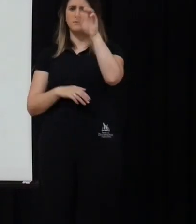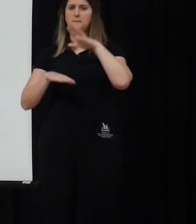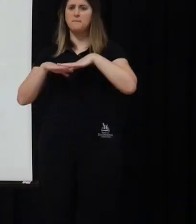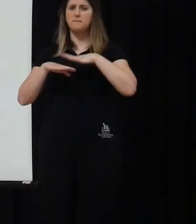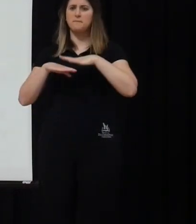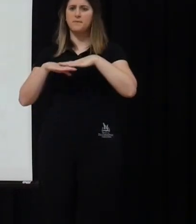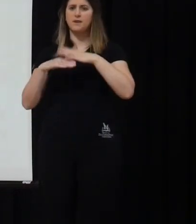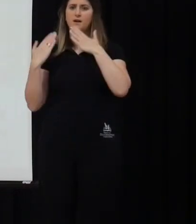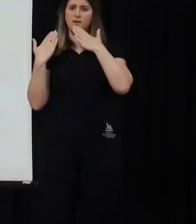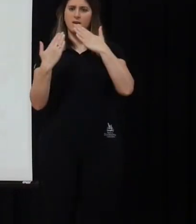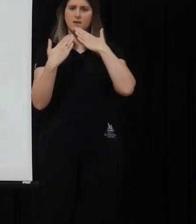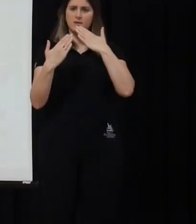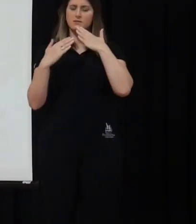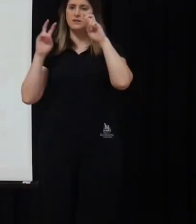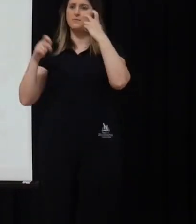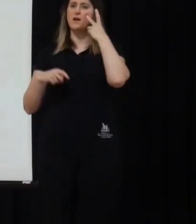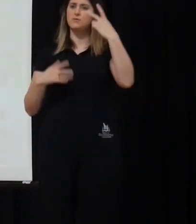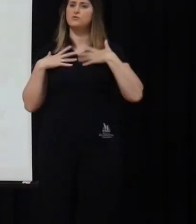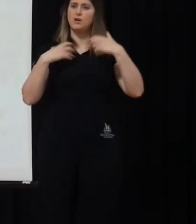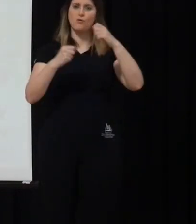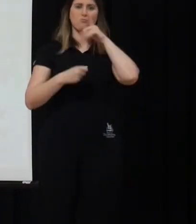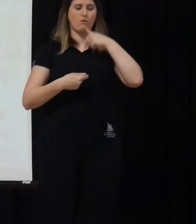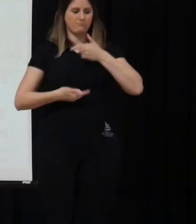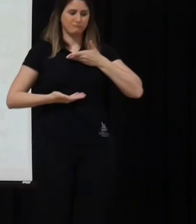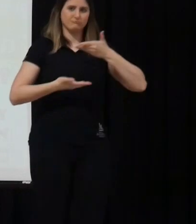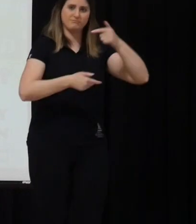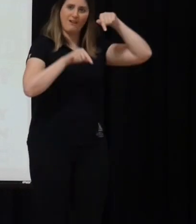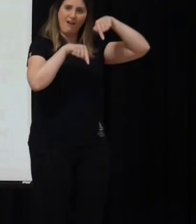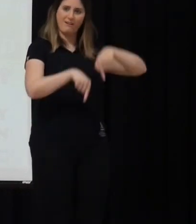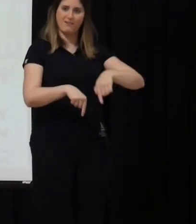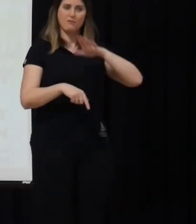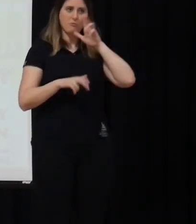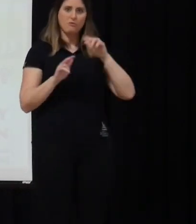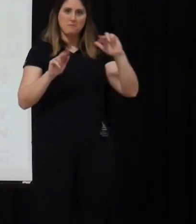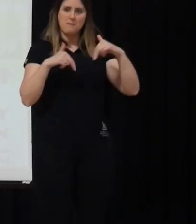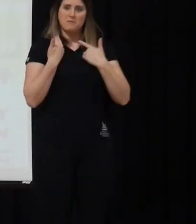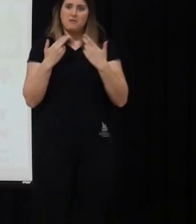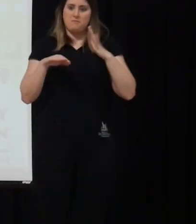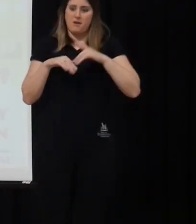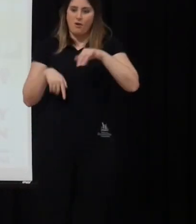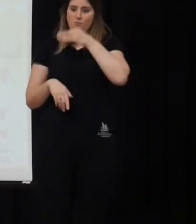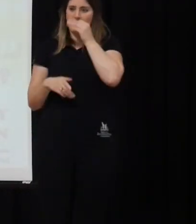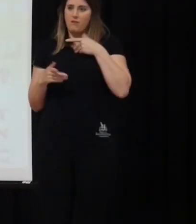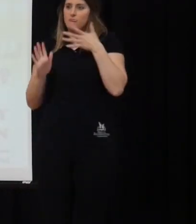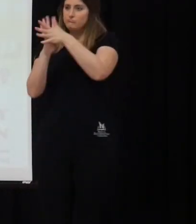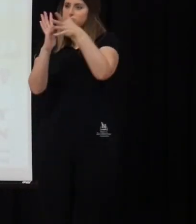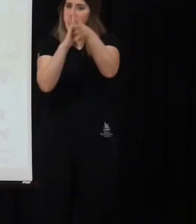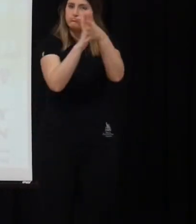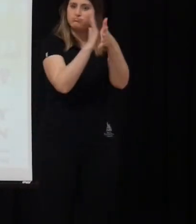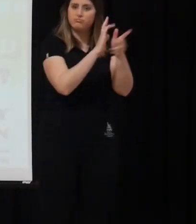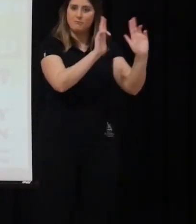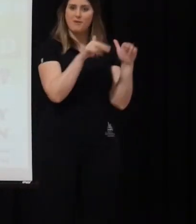para agradecer a la Expo Salud la invitación que me ha permitido compartir con ustedes esta tarde,